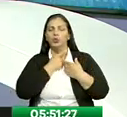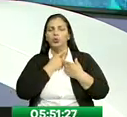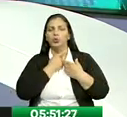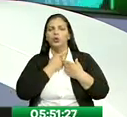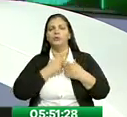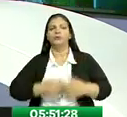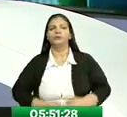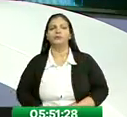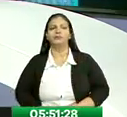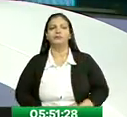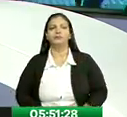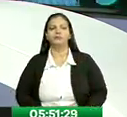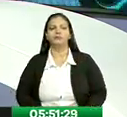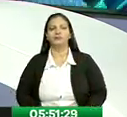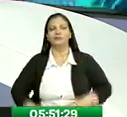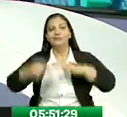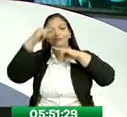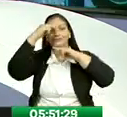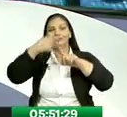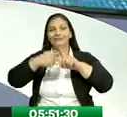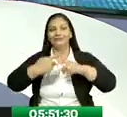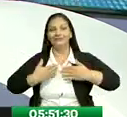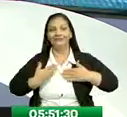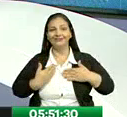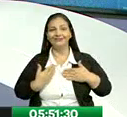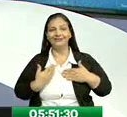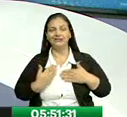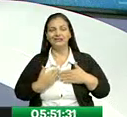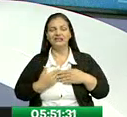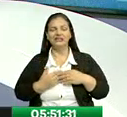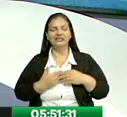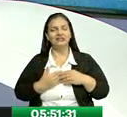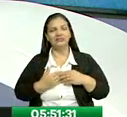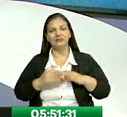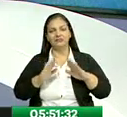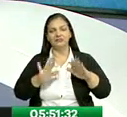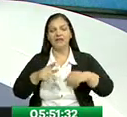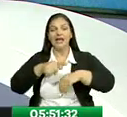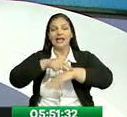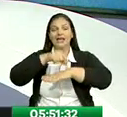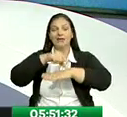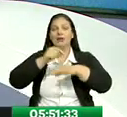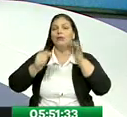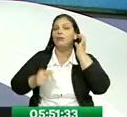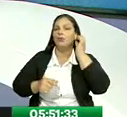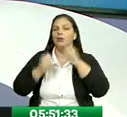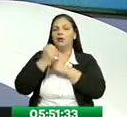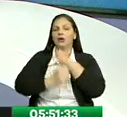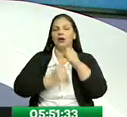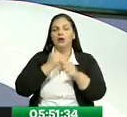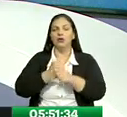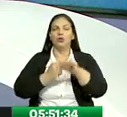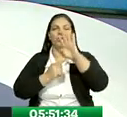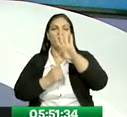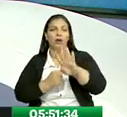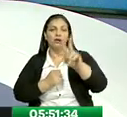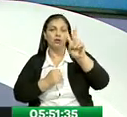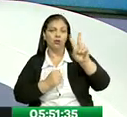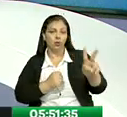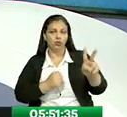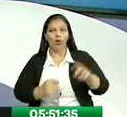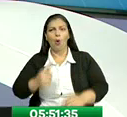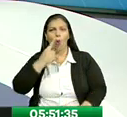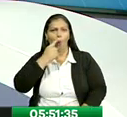Desgraciadamente, no todas las noticias son agradables. Una mujer de 42 años fue atacada con ácido por un sujeto